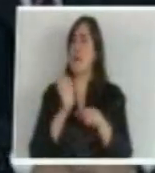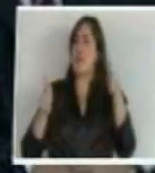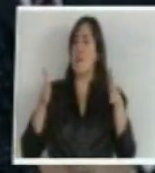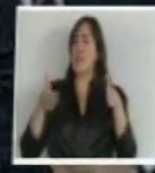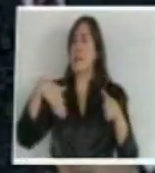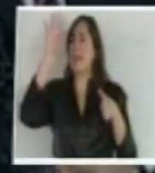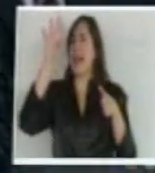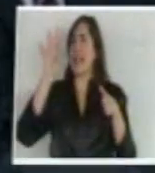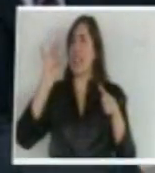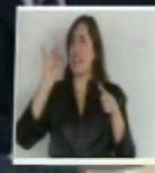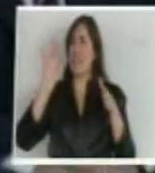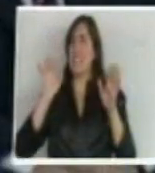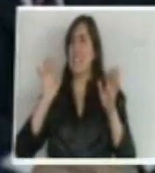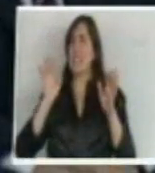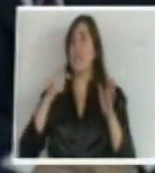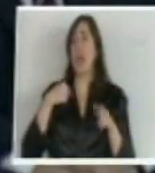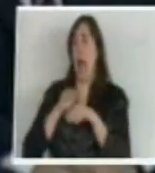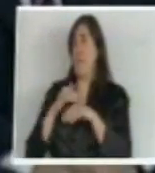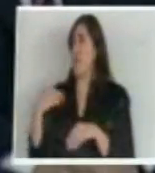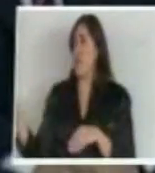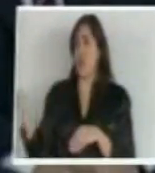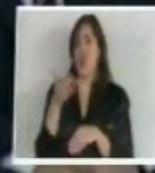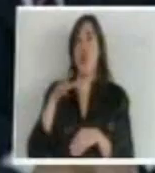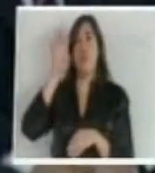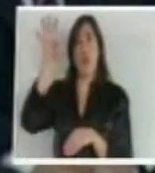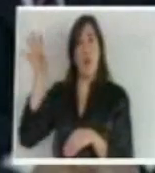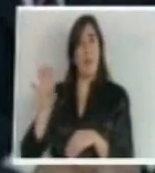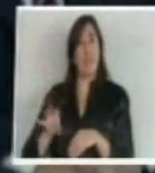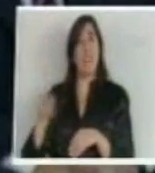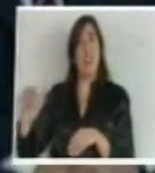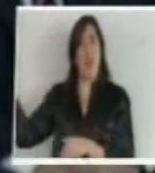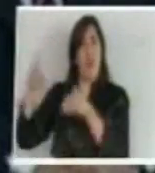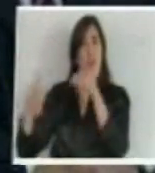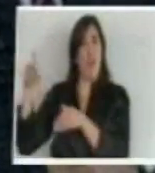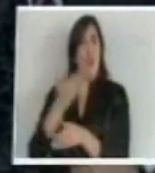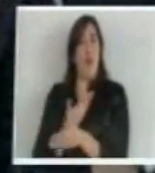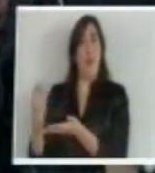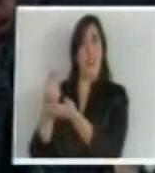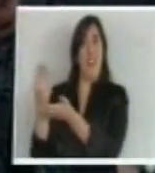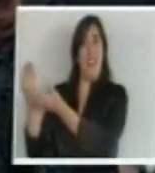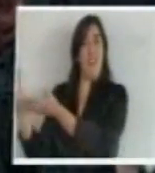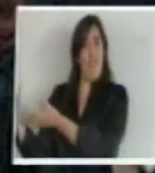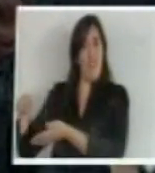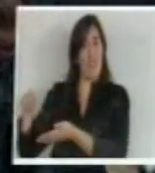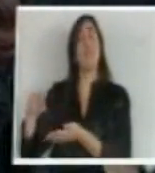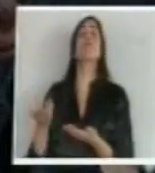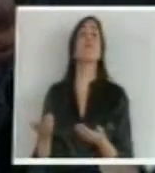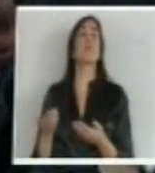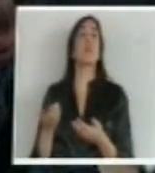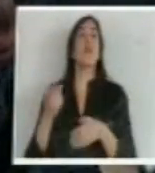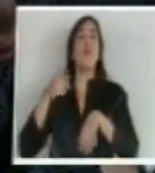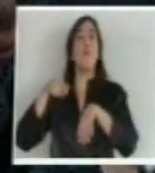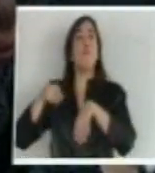y compañeros y amigos gobernadores de las provincias que hoy nos acompañan, en el momento